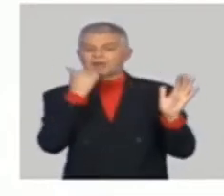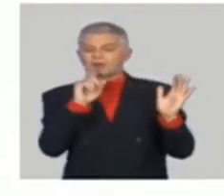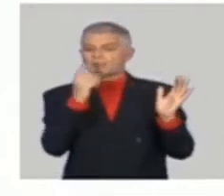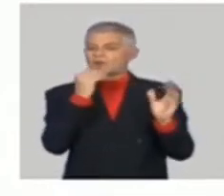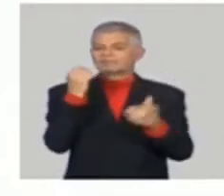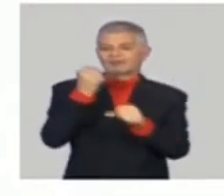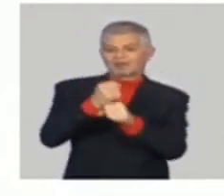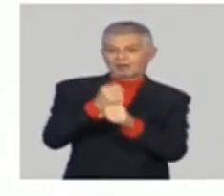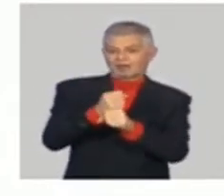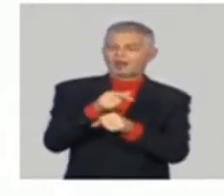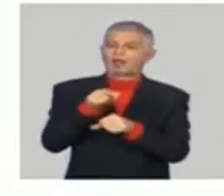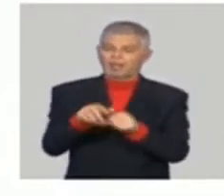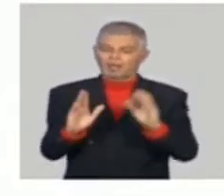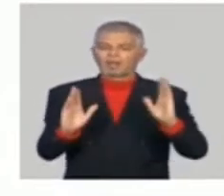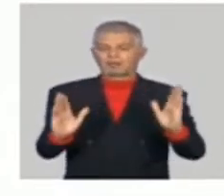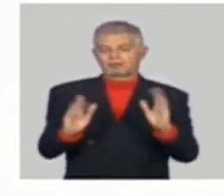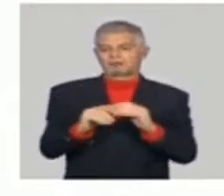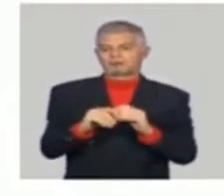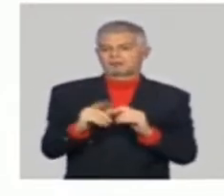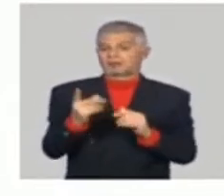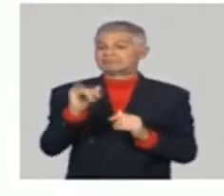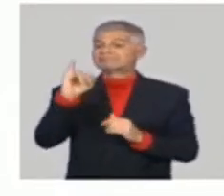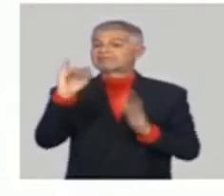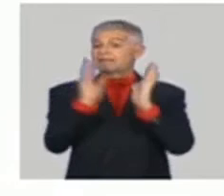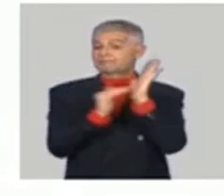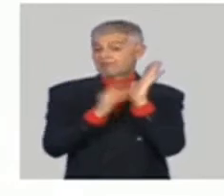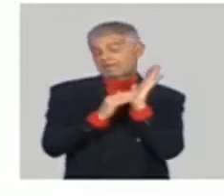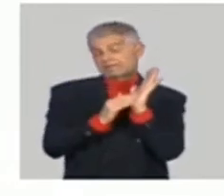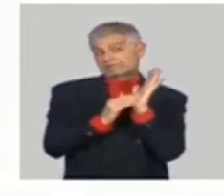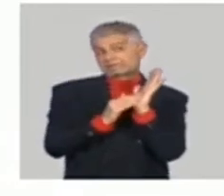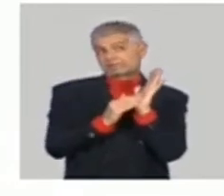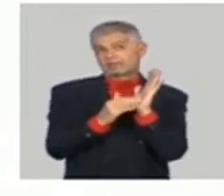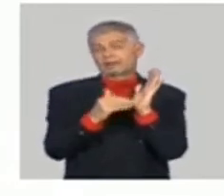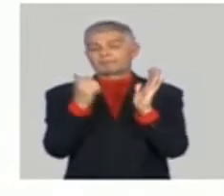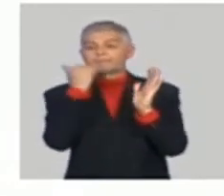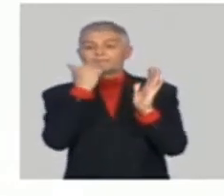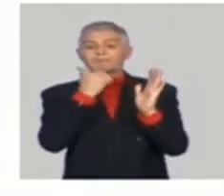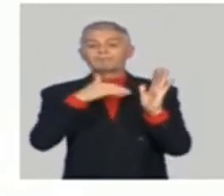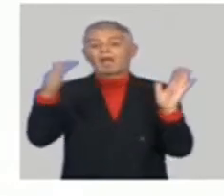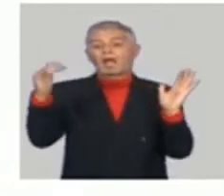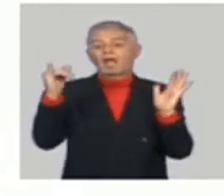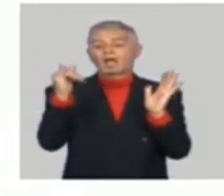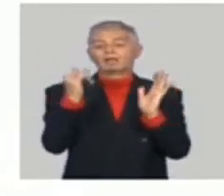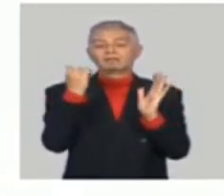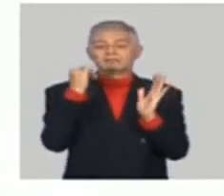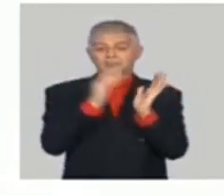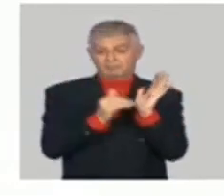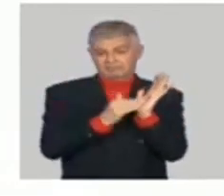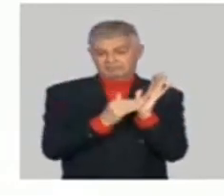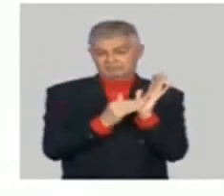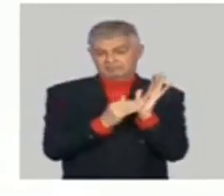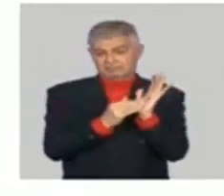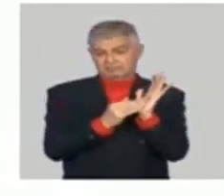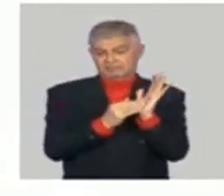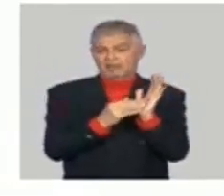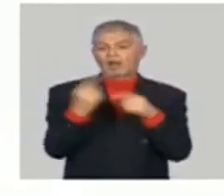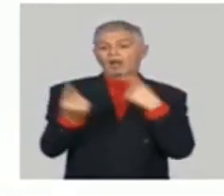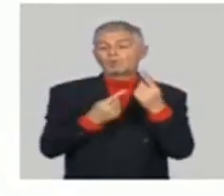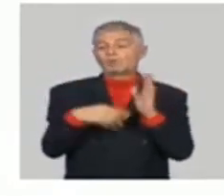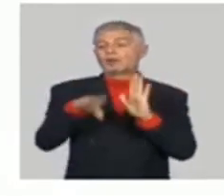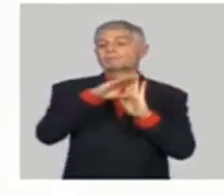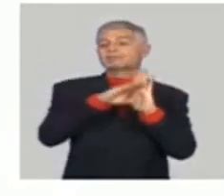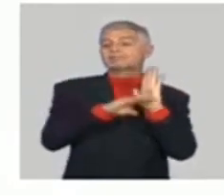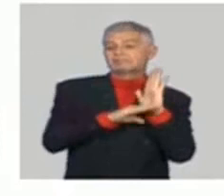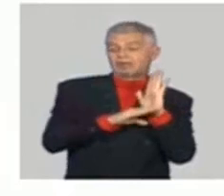que puede ser no solo de 6 meses continuos, puede ser que en correspondencia con las medidas que ha adoptado el país o para